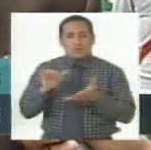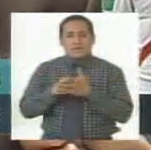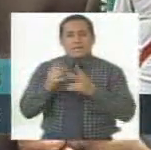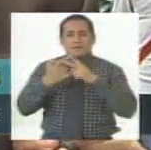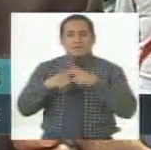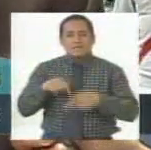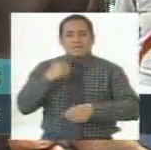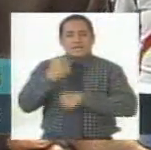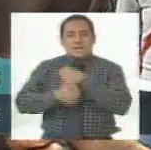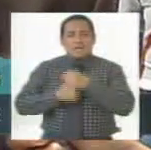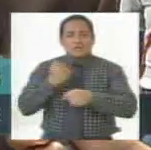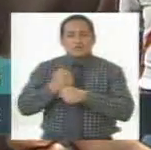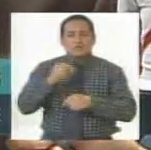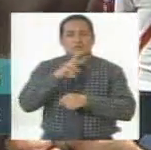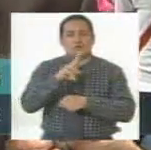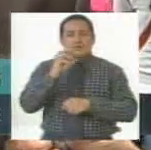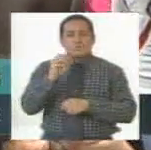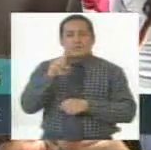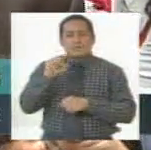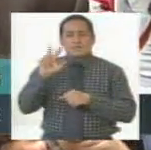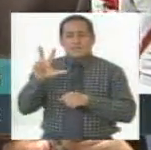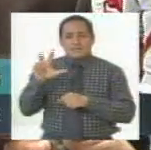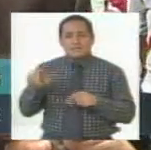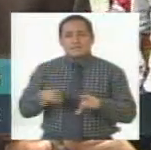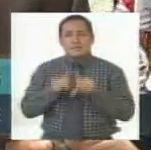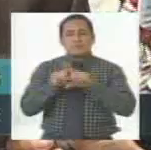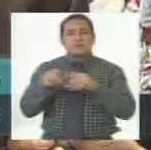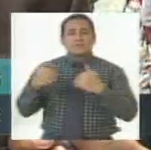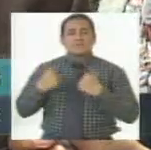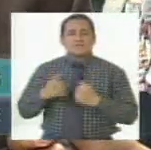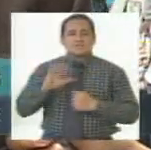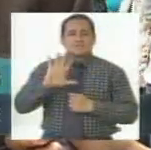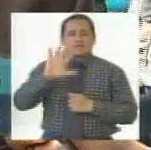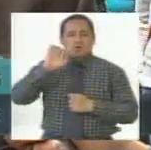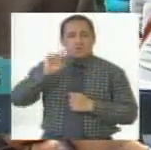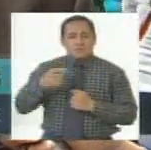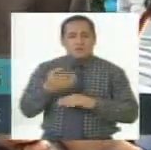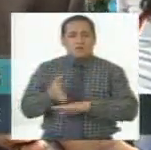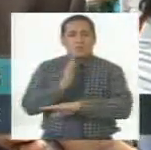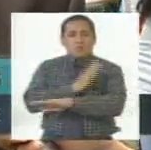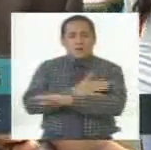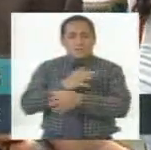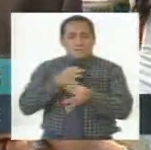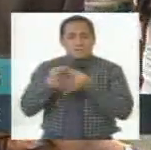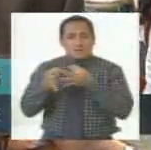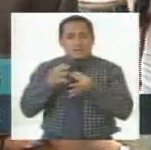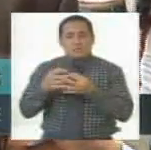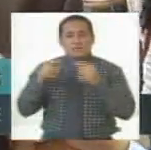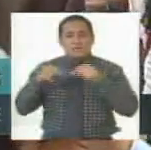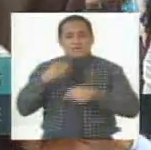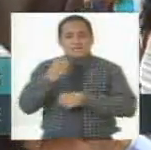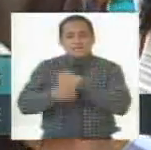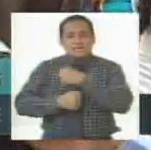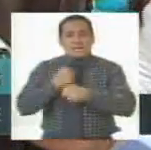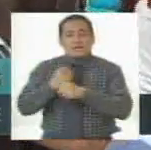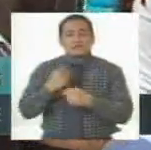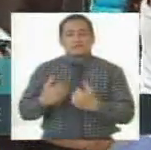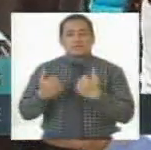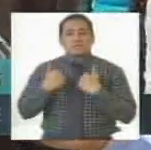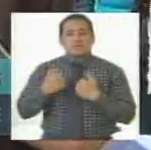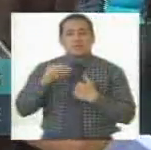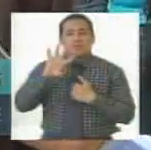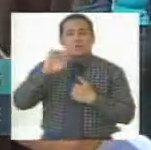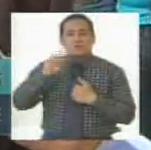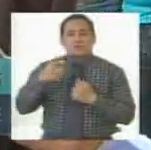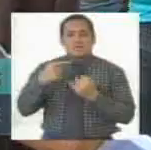año 2013 el año pasado tuvimos más de 5000 como saben ustedes este año hemos seleccionado ya casi 4000